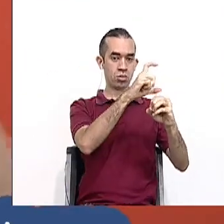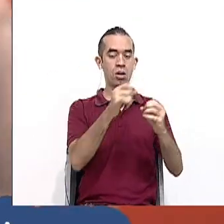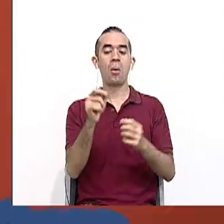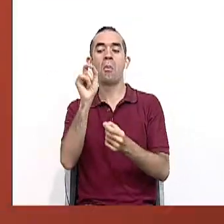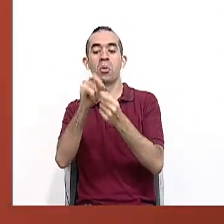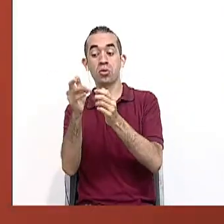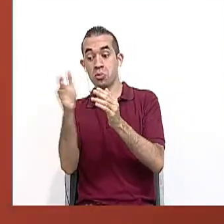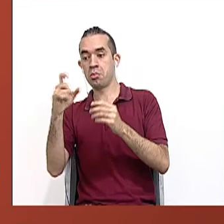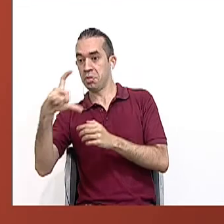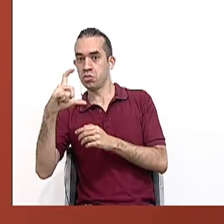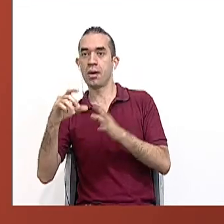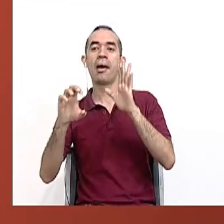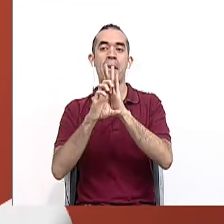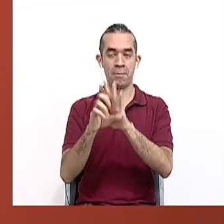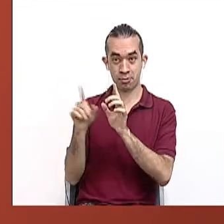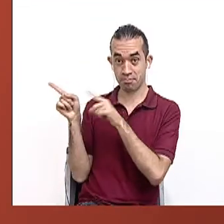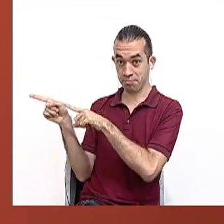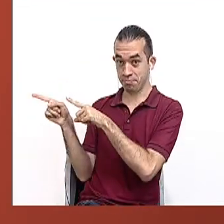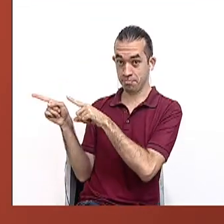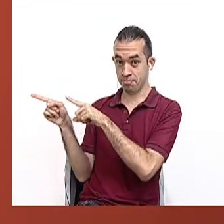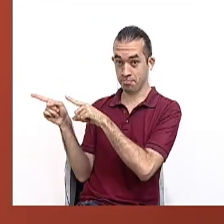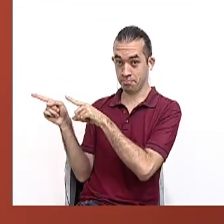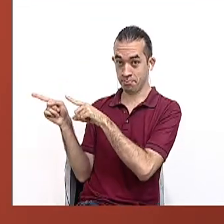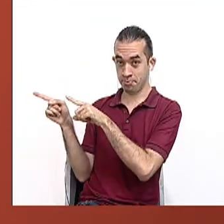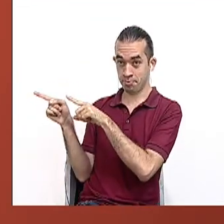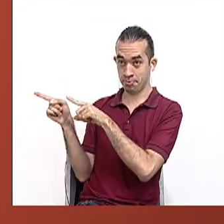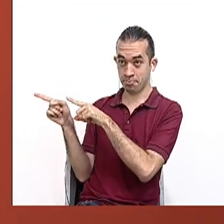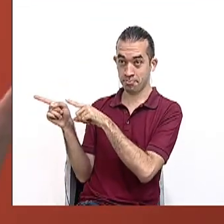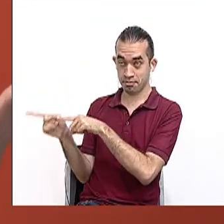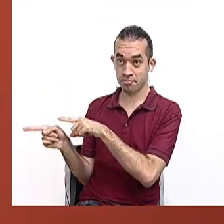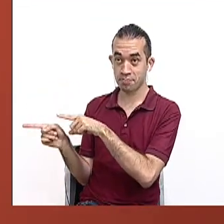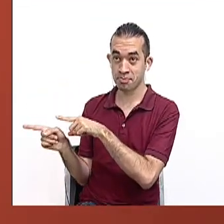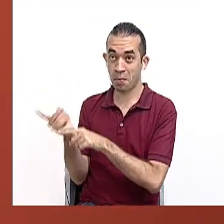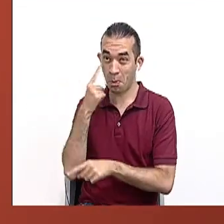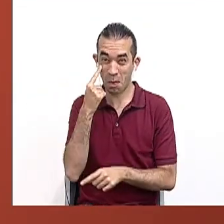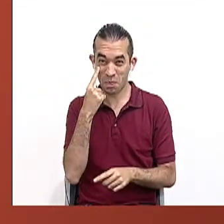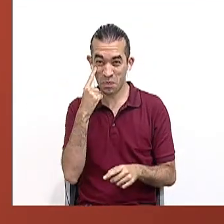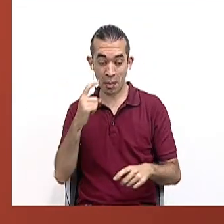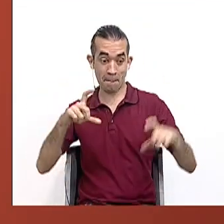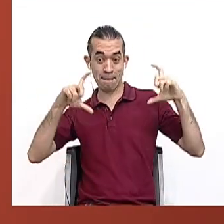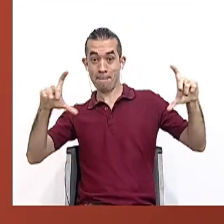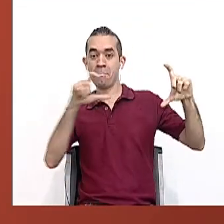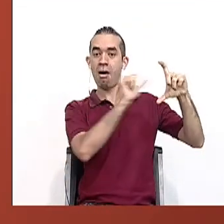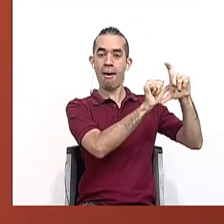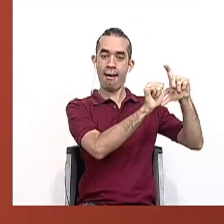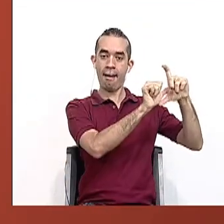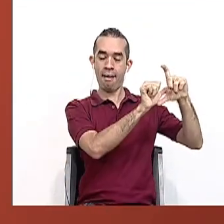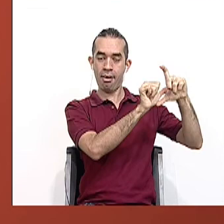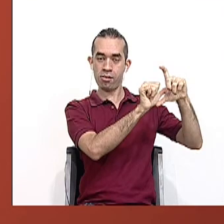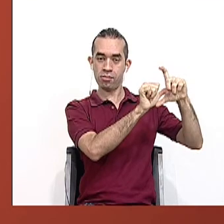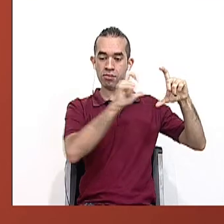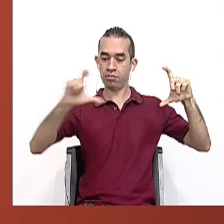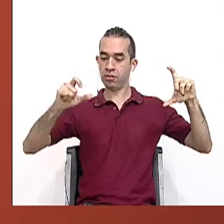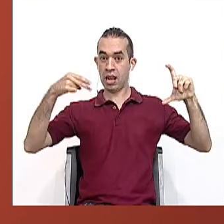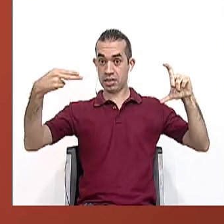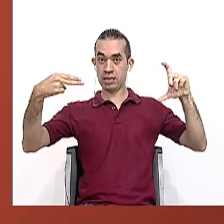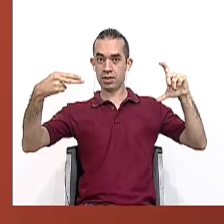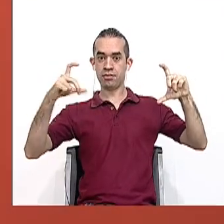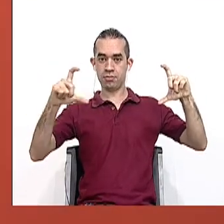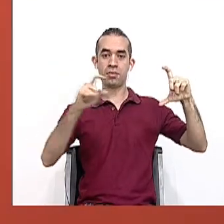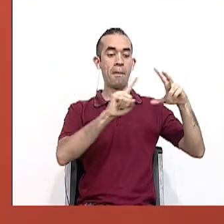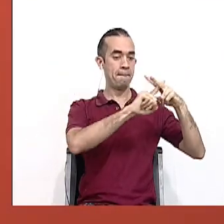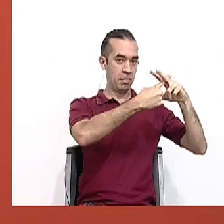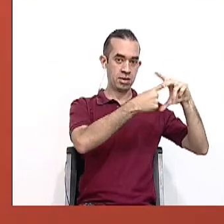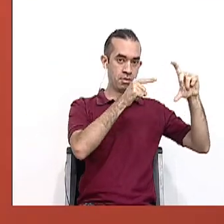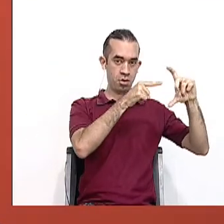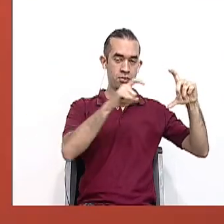de un punto. Por ejemplo, ayer hice la tarea. Hoy descansaré. Como ven, la A de ayer, que está al principio, lleva mayúscula.